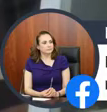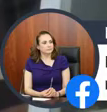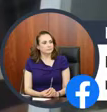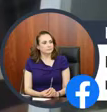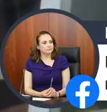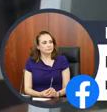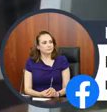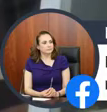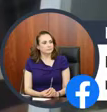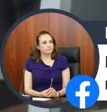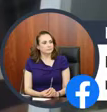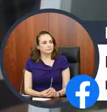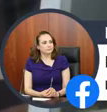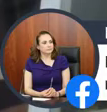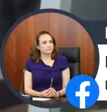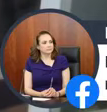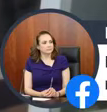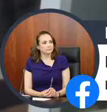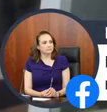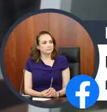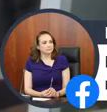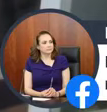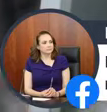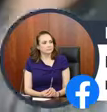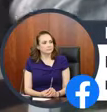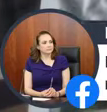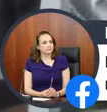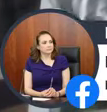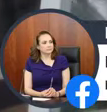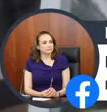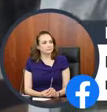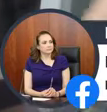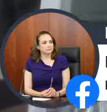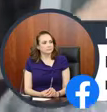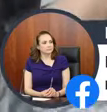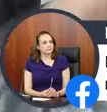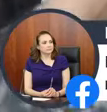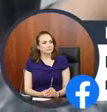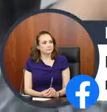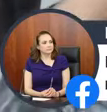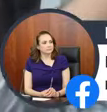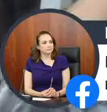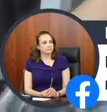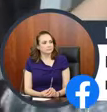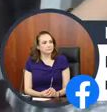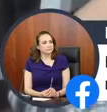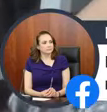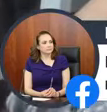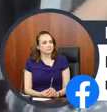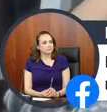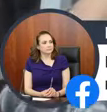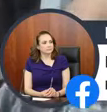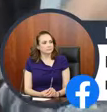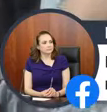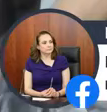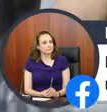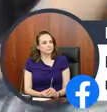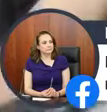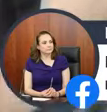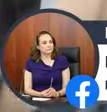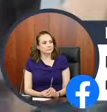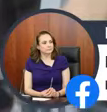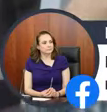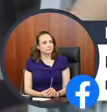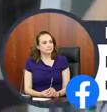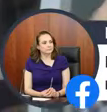a mi amiga y eso me hace perder la paz? Exactamente lo que decíamos, ¿no? Identificar es un foco, ¿no? Acuérdate que la culpabilidad